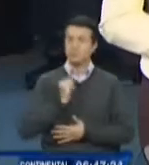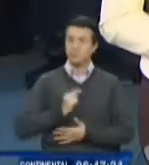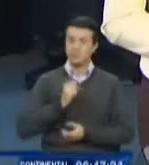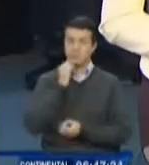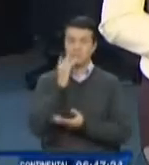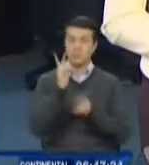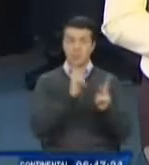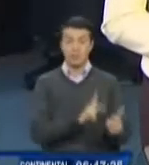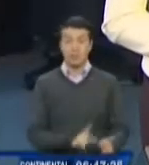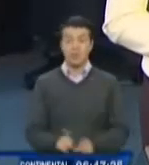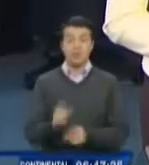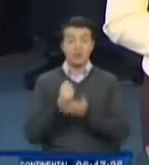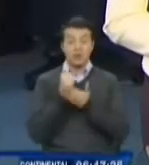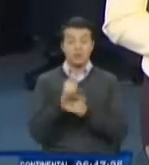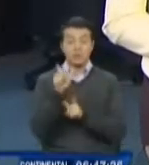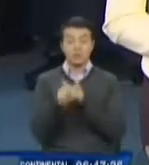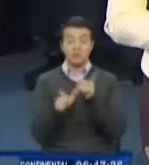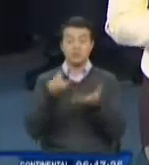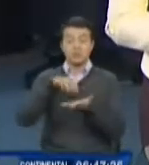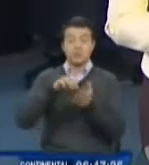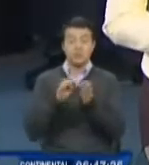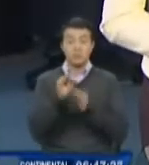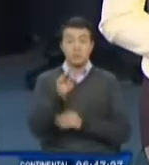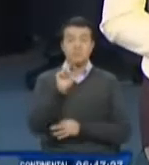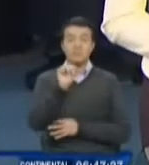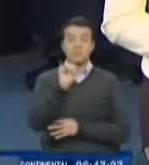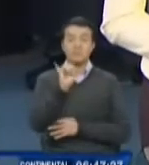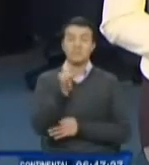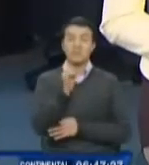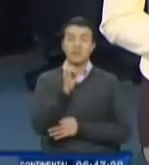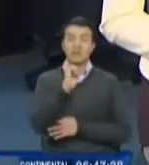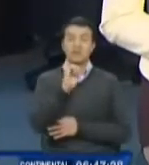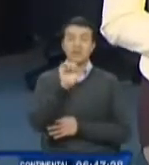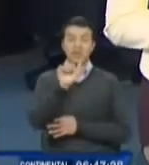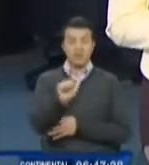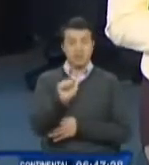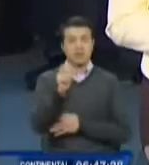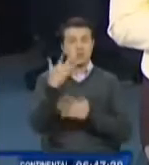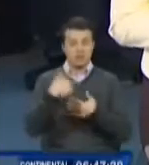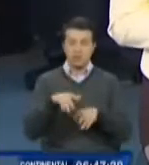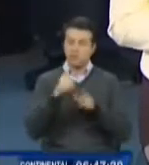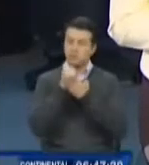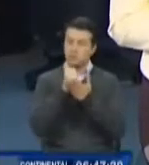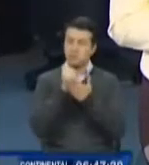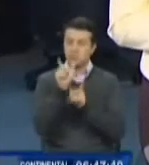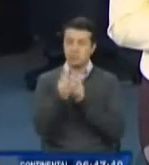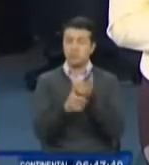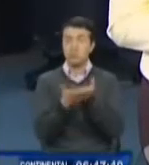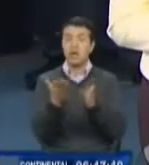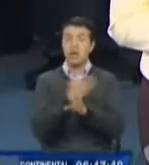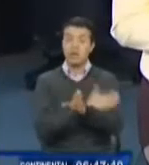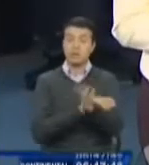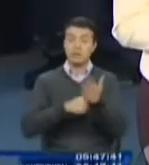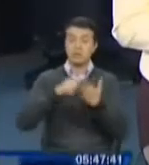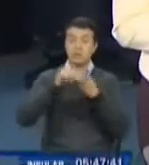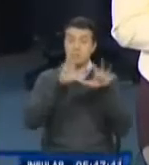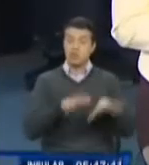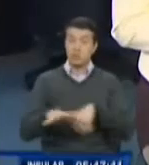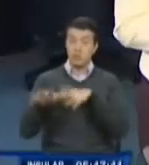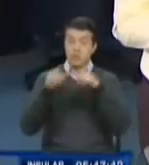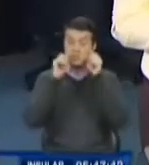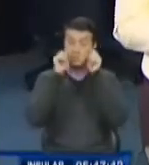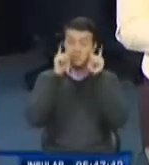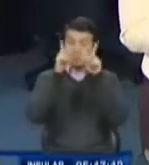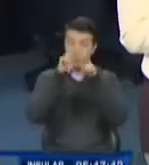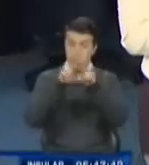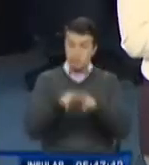y los planes de contingencia en el cantón mejía por la situación del volcán cotopaxi fueron revisados por el ministerio coordinador de seguridad